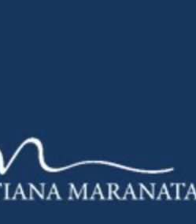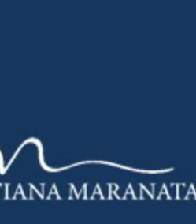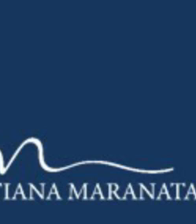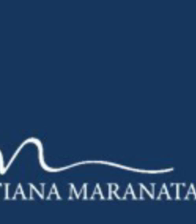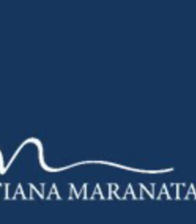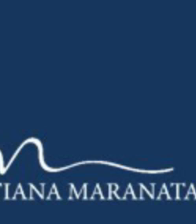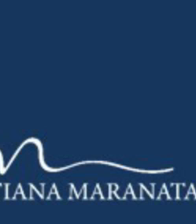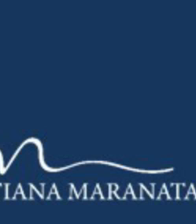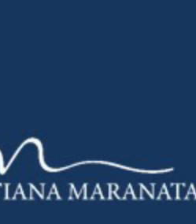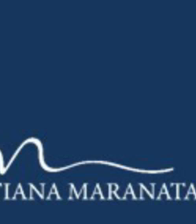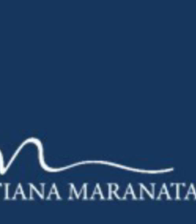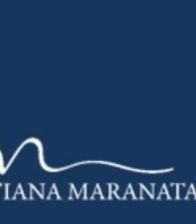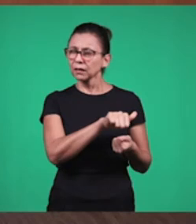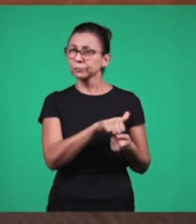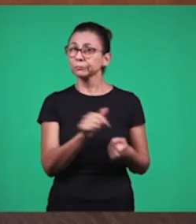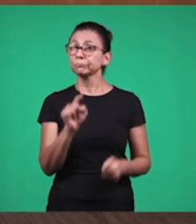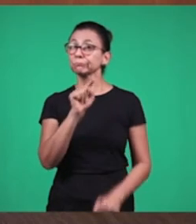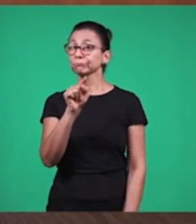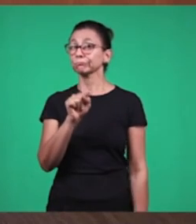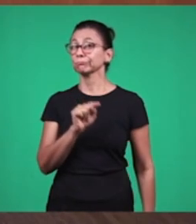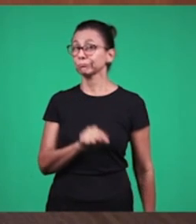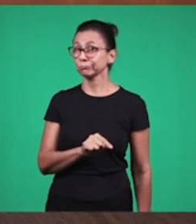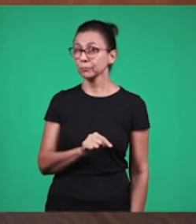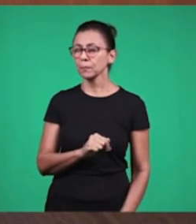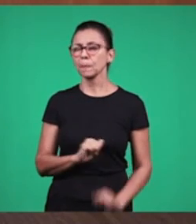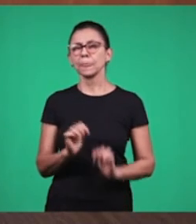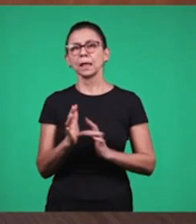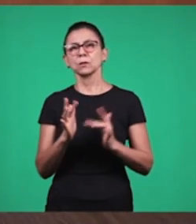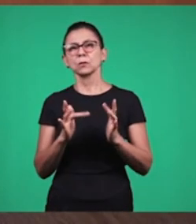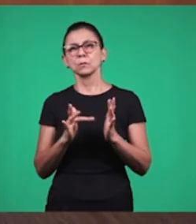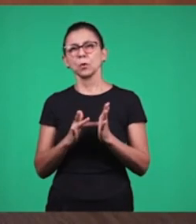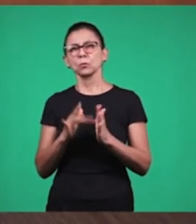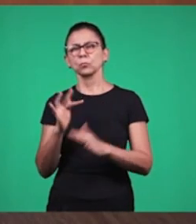El Señor Jesús habla de un tiempo futuro,